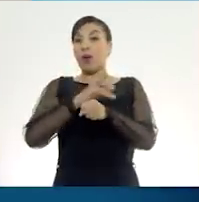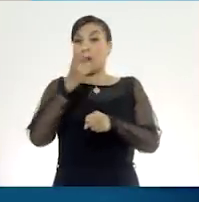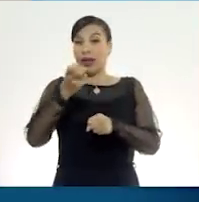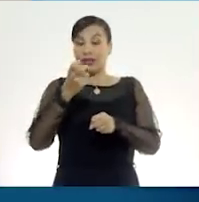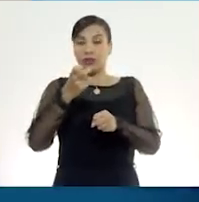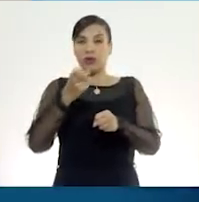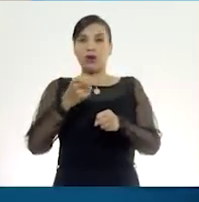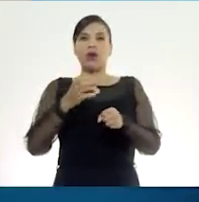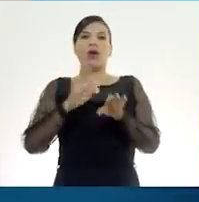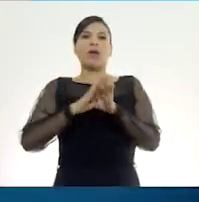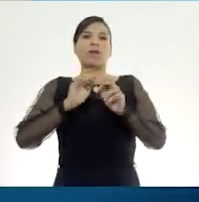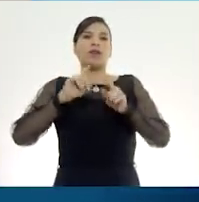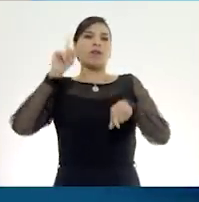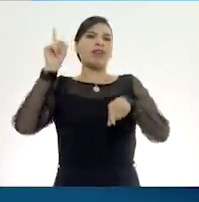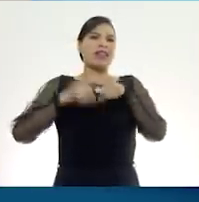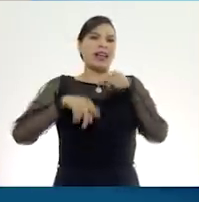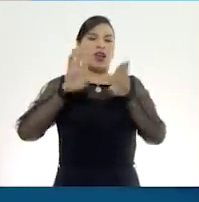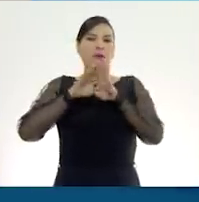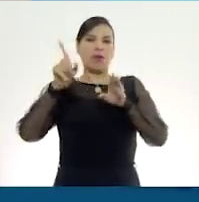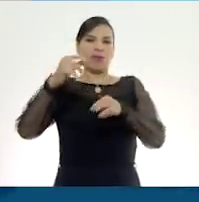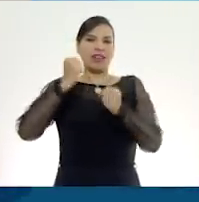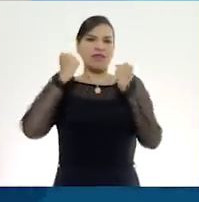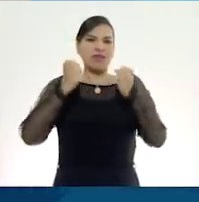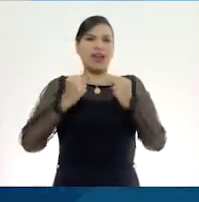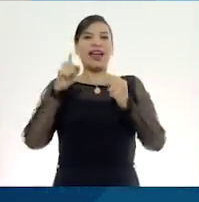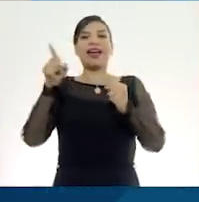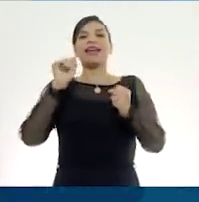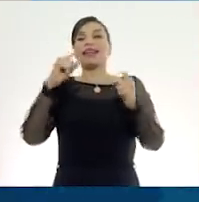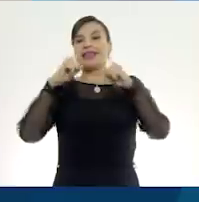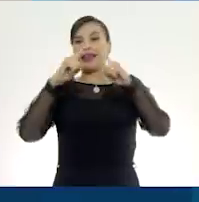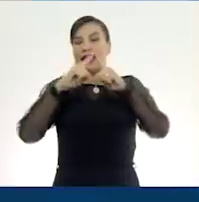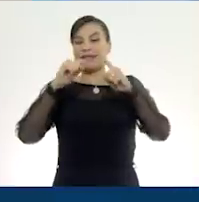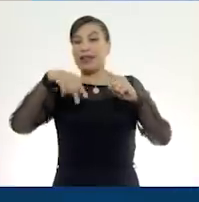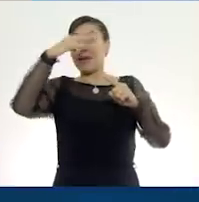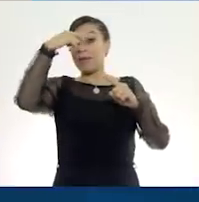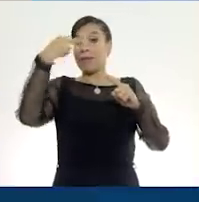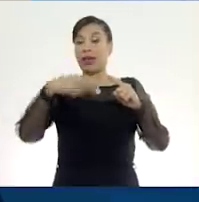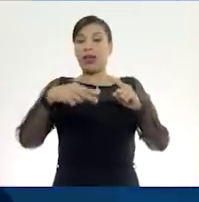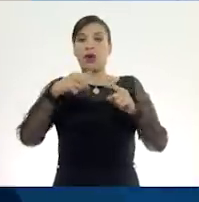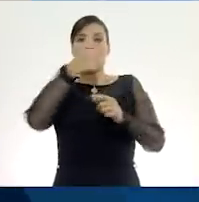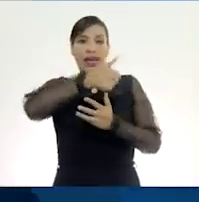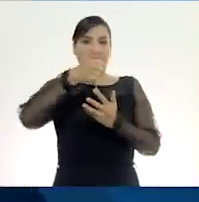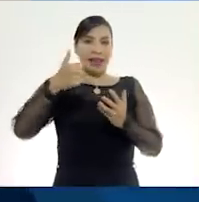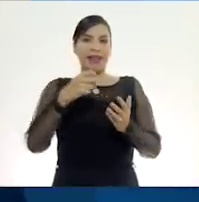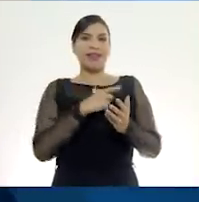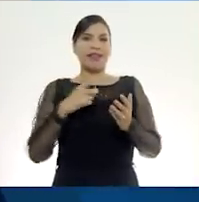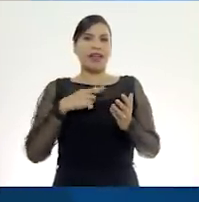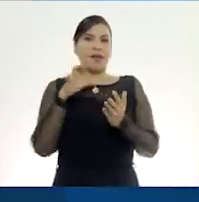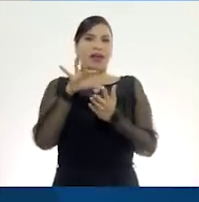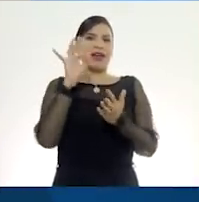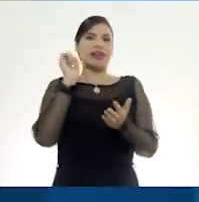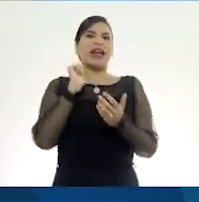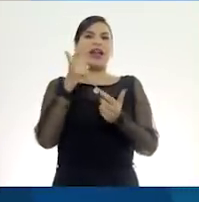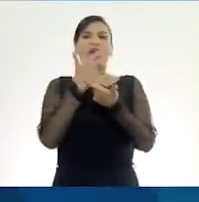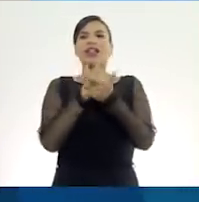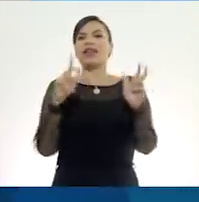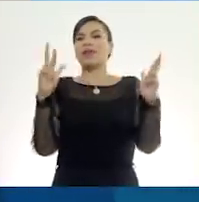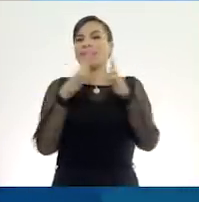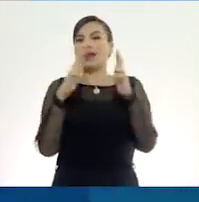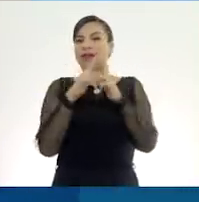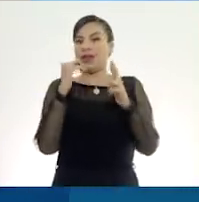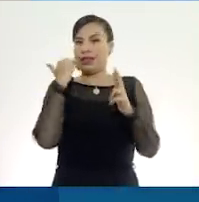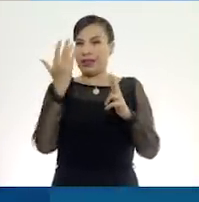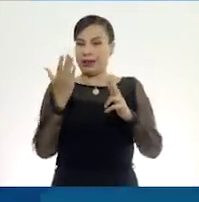tanto, restarle poder a la Iglesia y defendían la idea de que en México cada quien debía elegir libremente la religión que